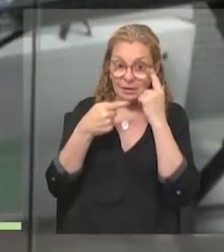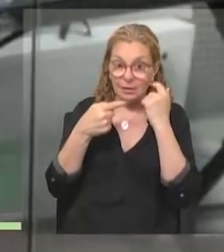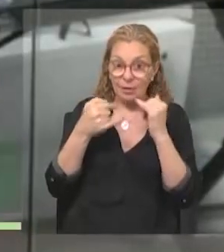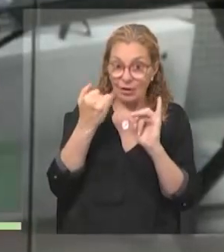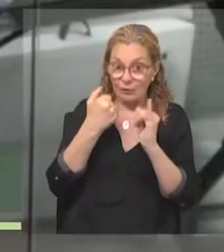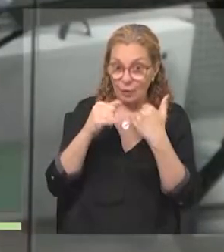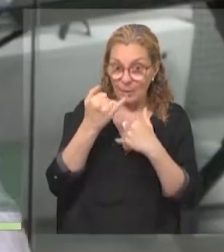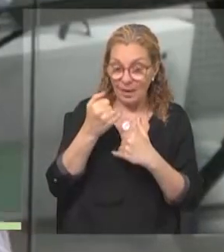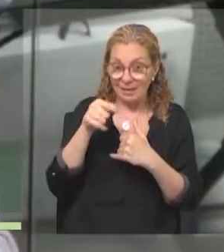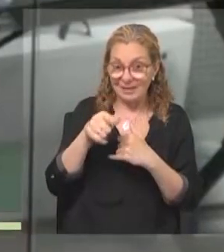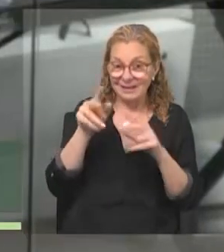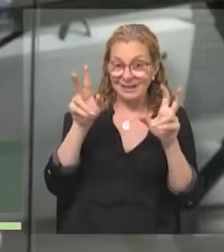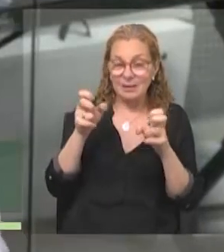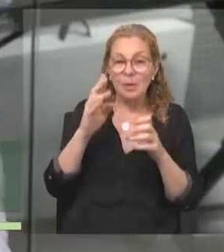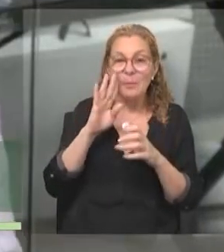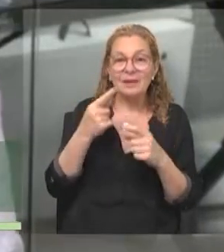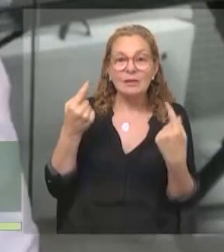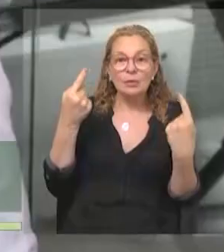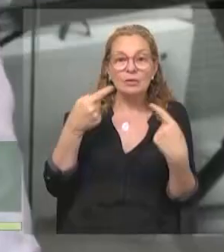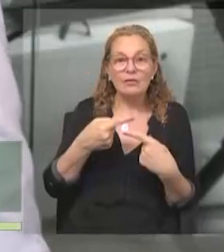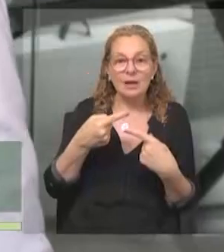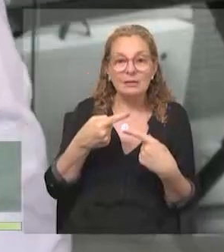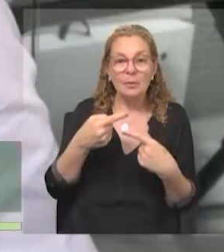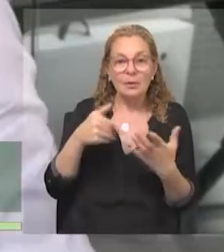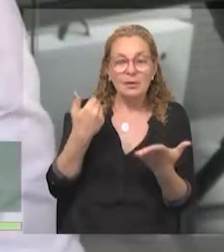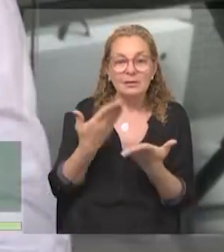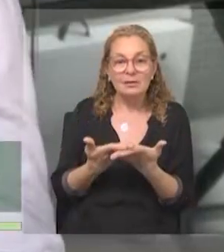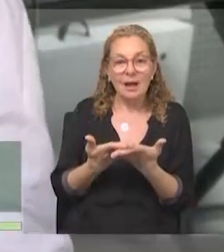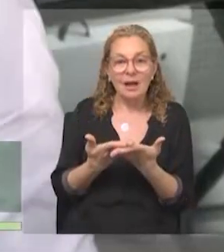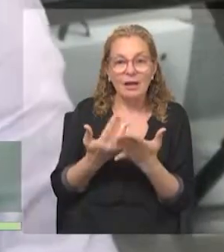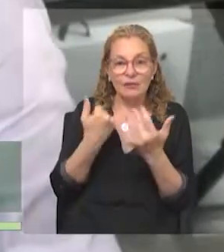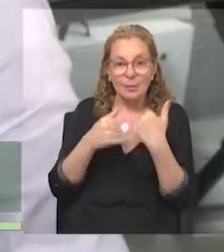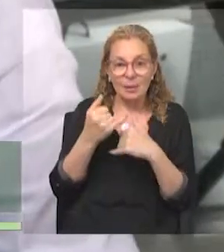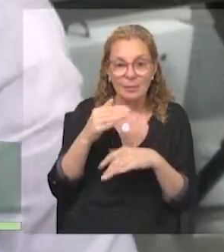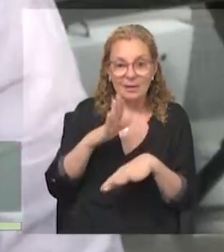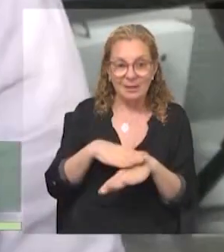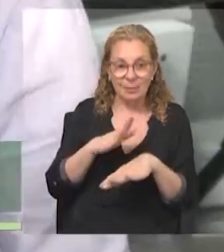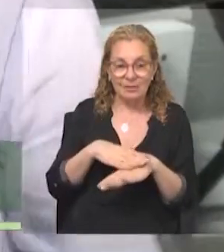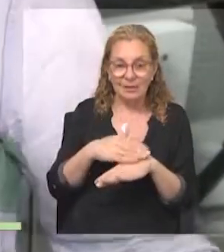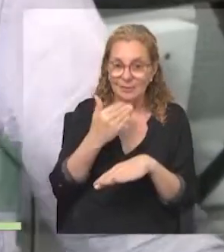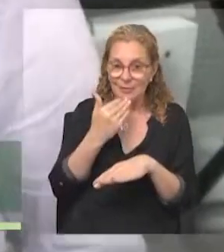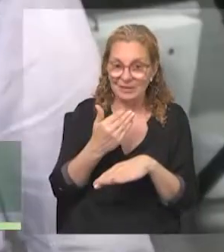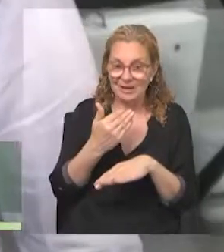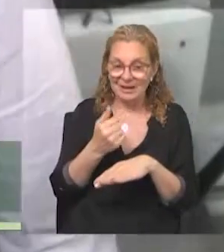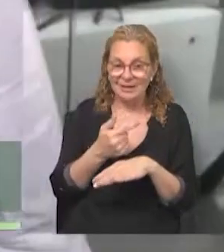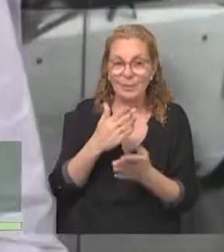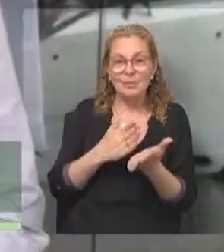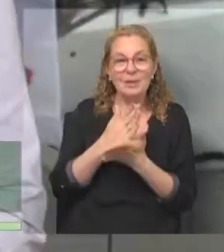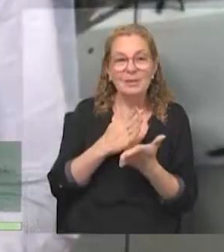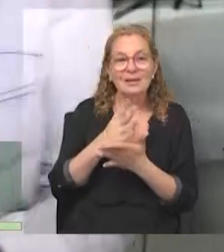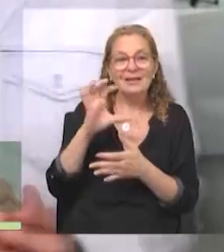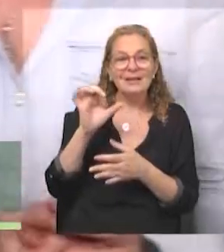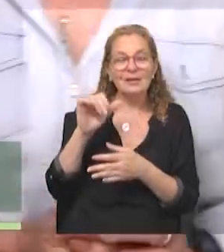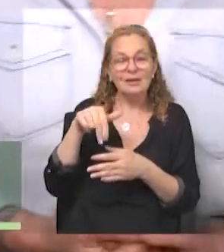informadas al respecto pero me parece que es un debate que tenemos que dar en forma informada y en forma responsable gracias gracias a ustedes como siempre la senadora